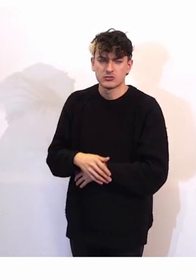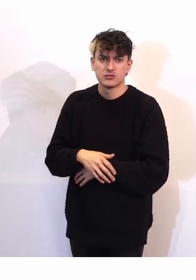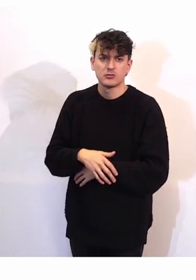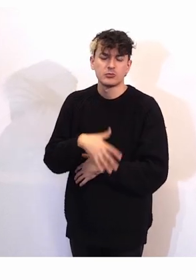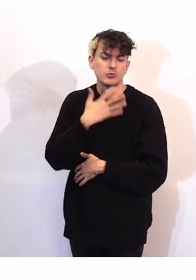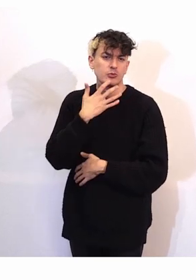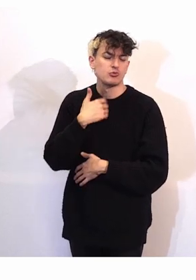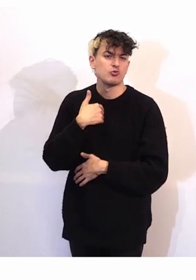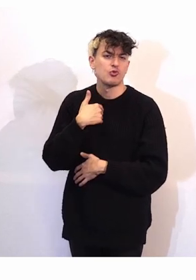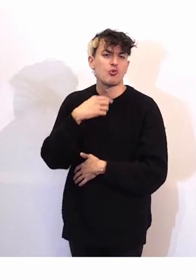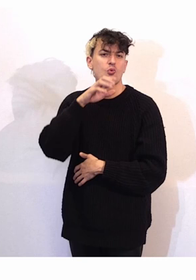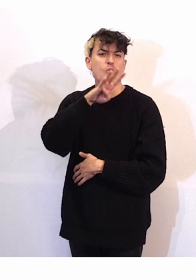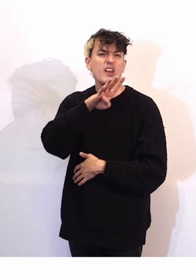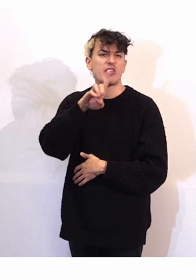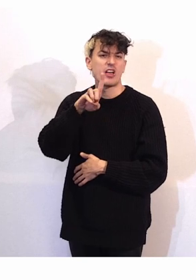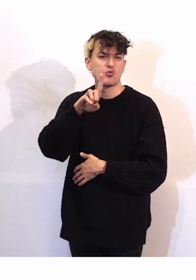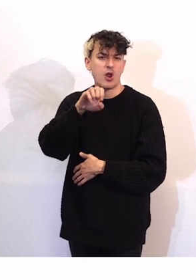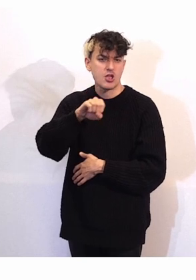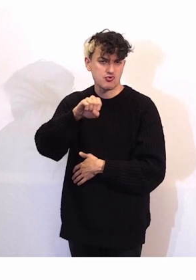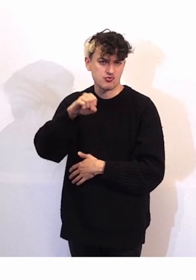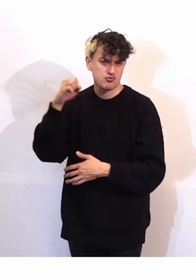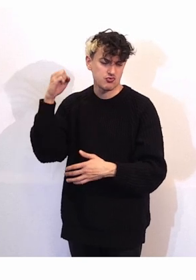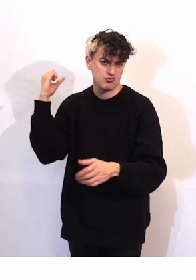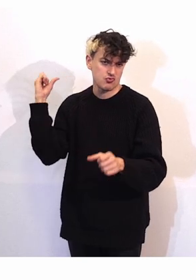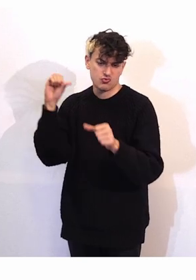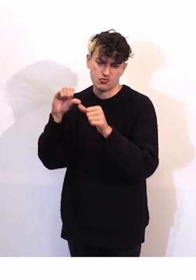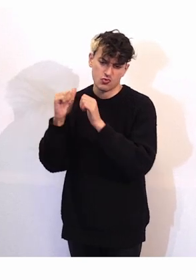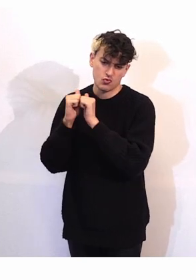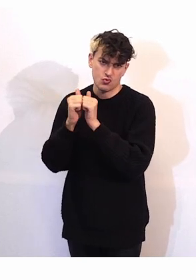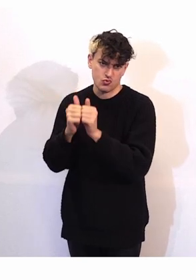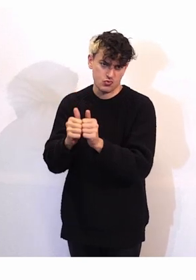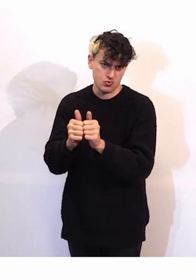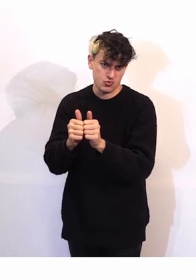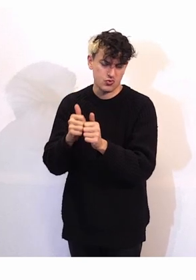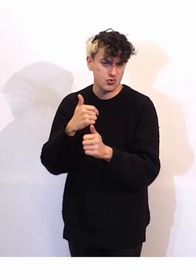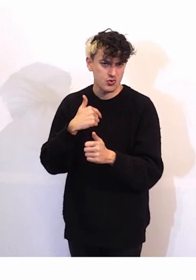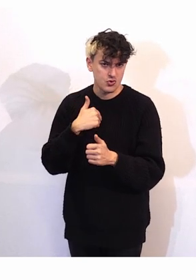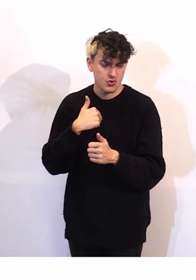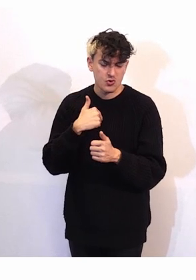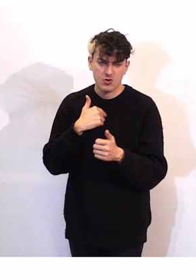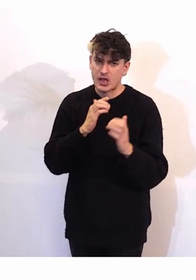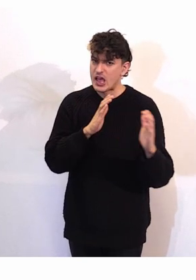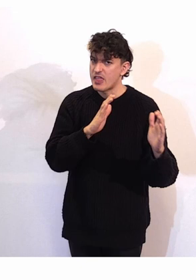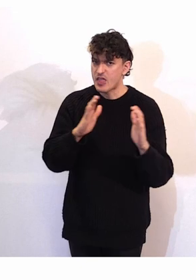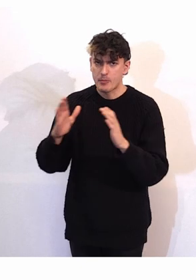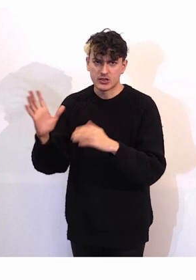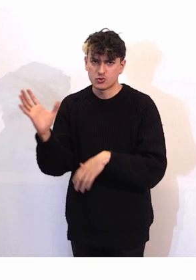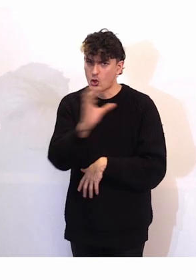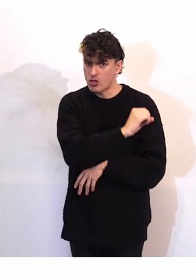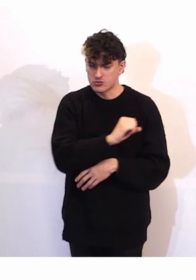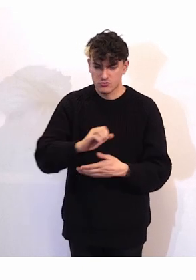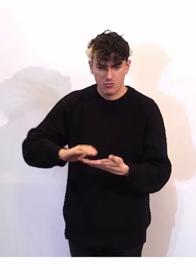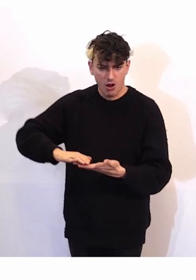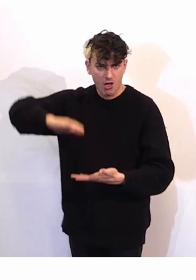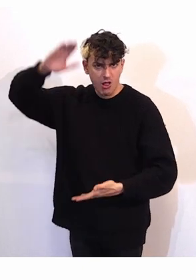fíjate, yo llevo 41 años con ella. La he tenido que observar en todas las etapas de su vida.